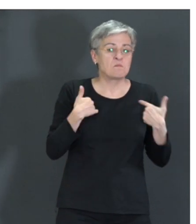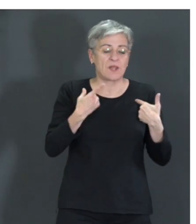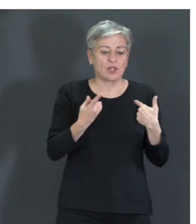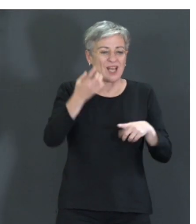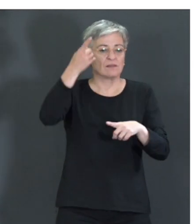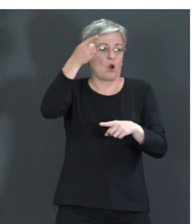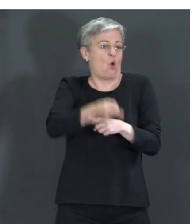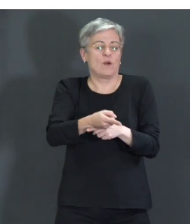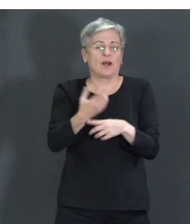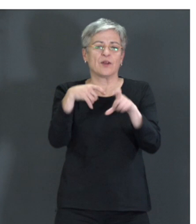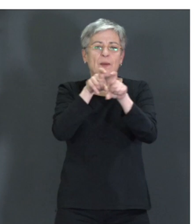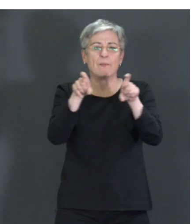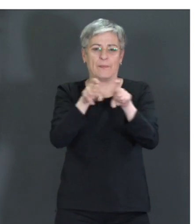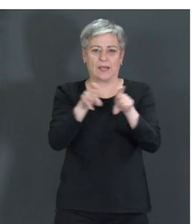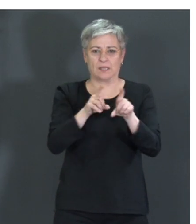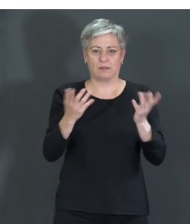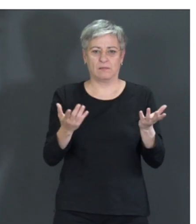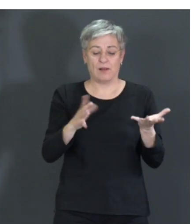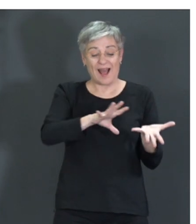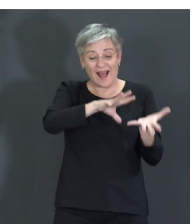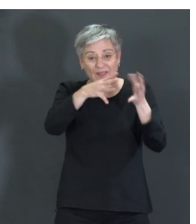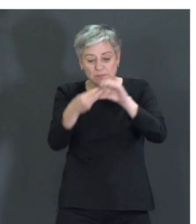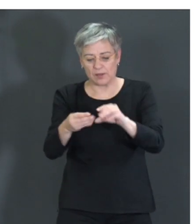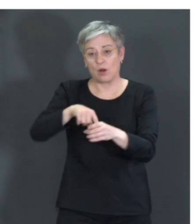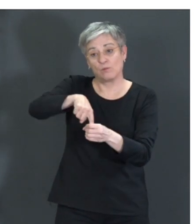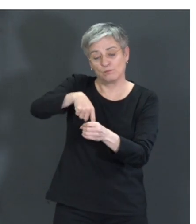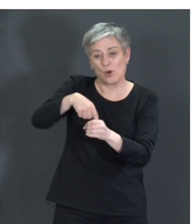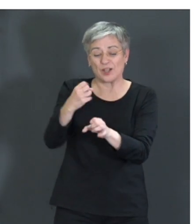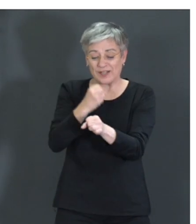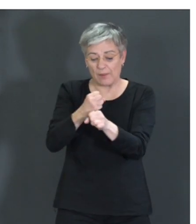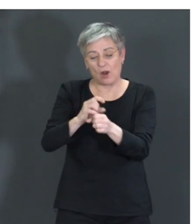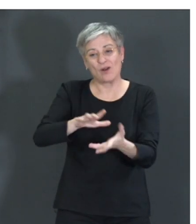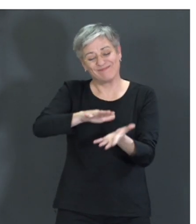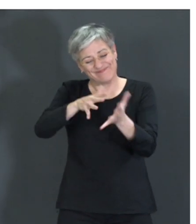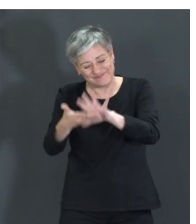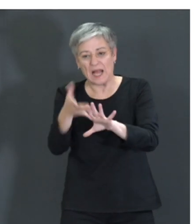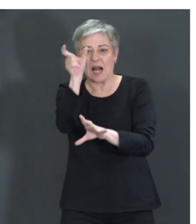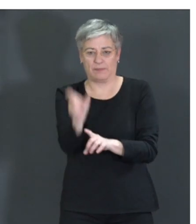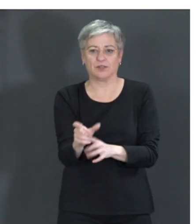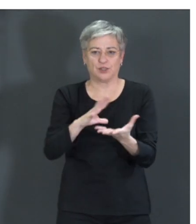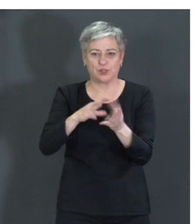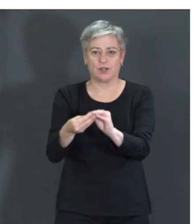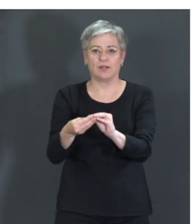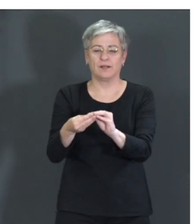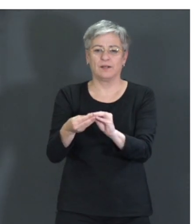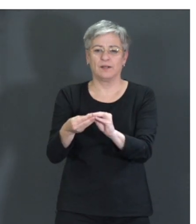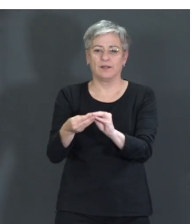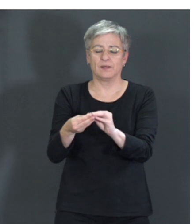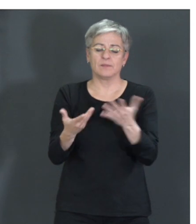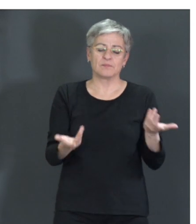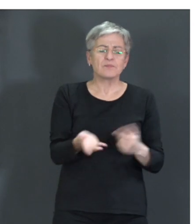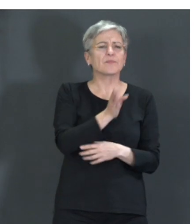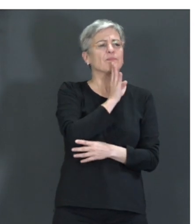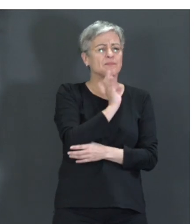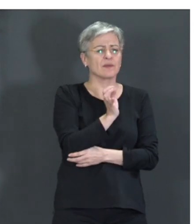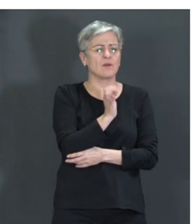una obligación que se tiene en las empresas, la adaptación del puesto a la persona. Ahí andamos un poco, ¿no? Con el tema de la